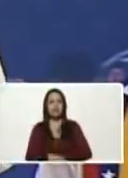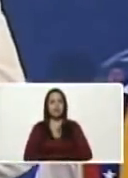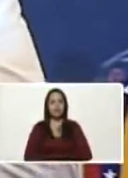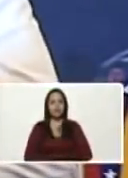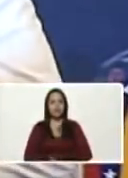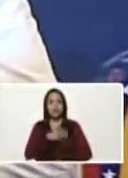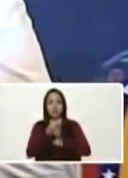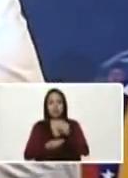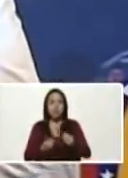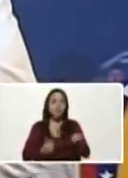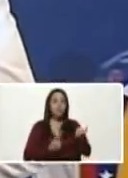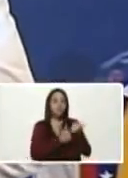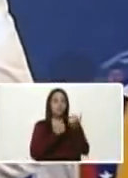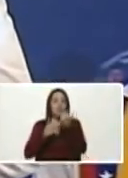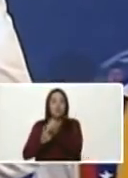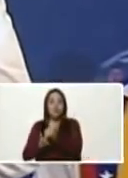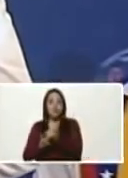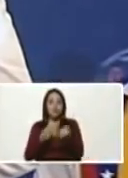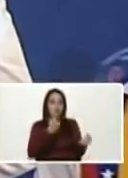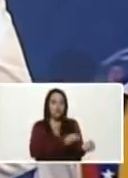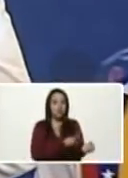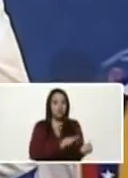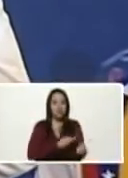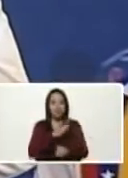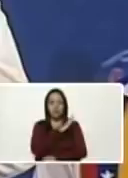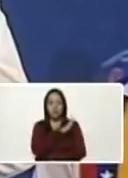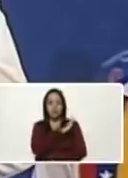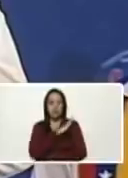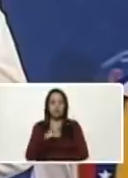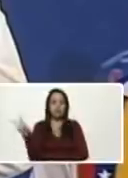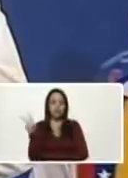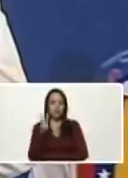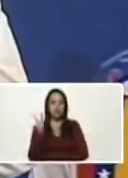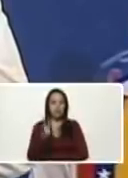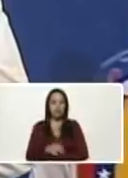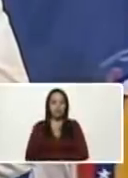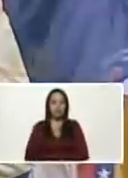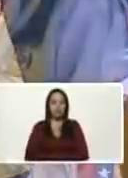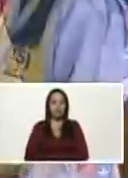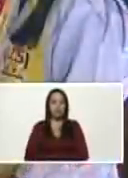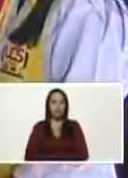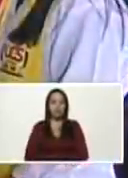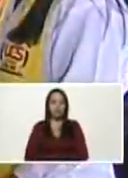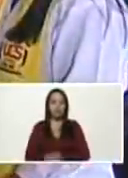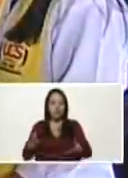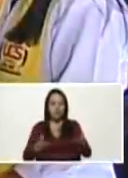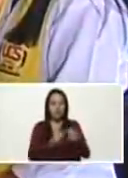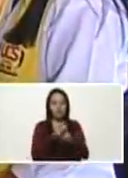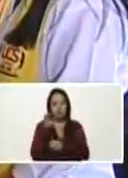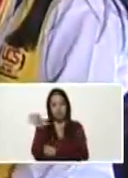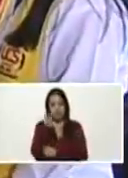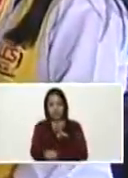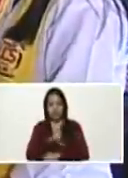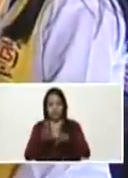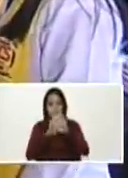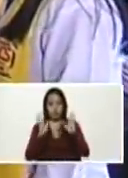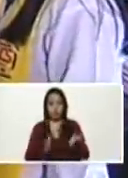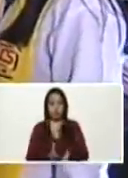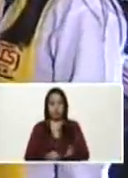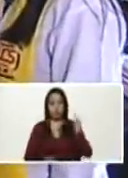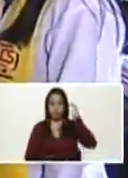esta solidaridad y hermandad que mantiene la República Bolivariana de Venezuela con naciones del mundo.